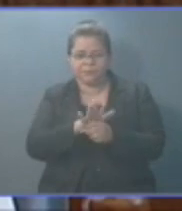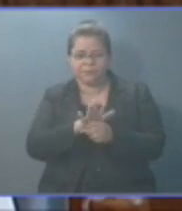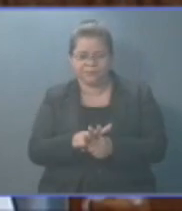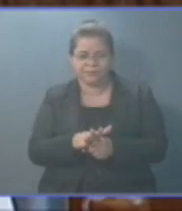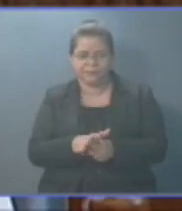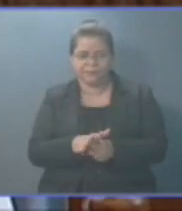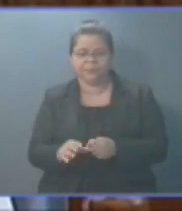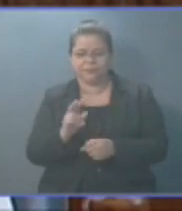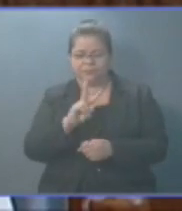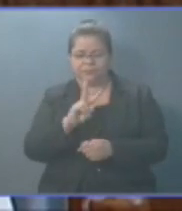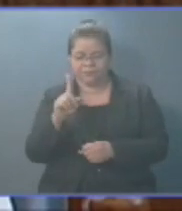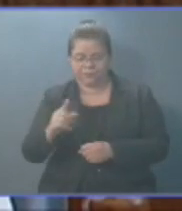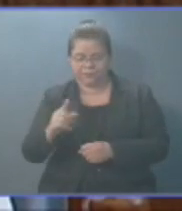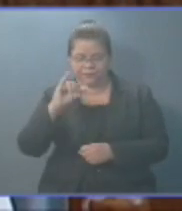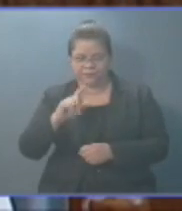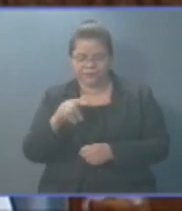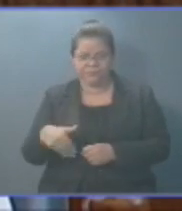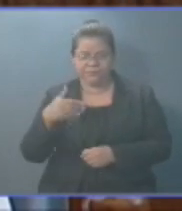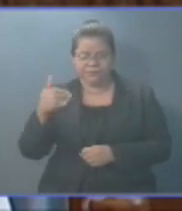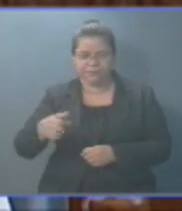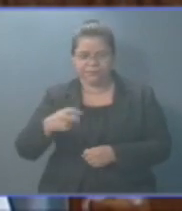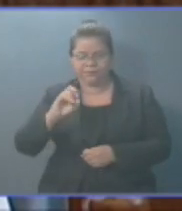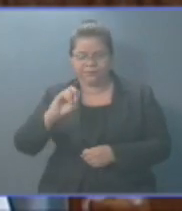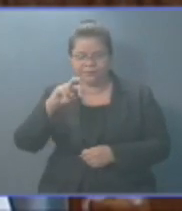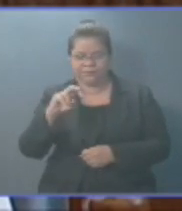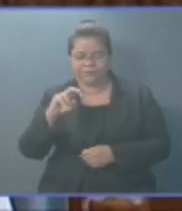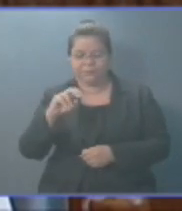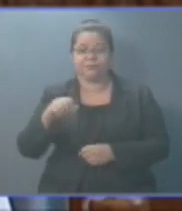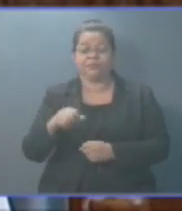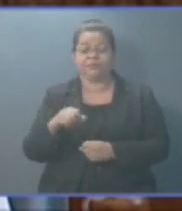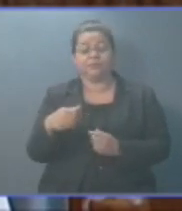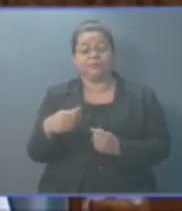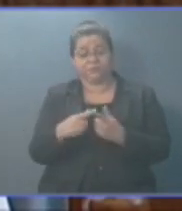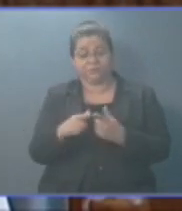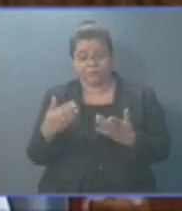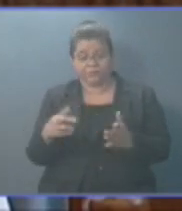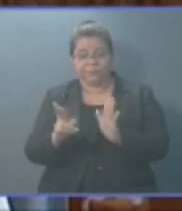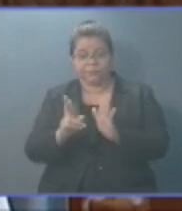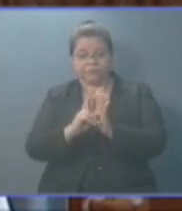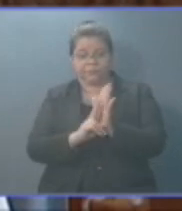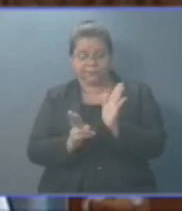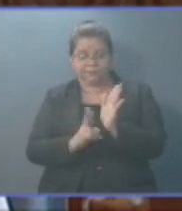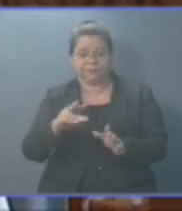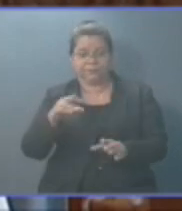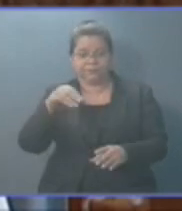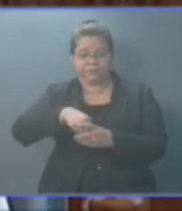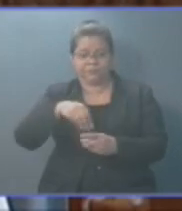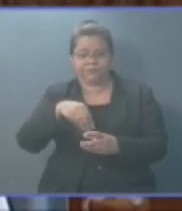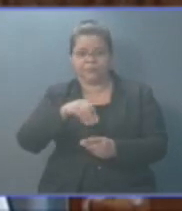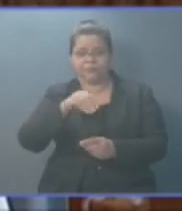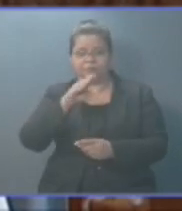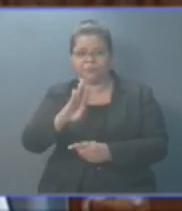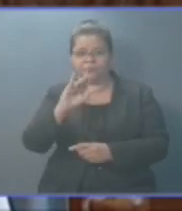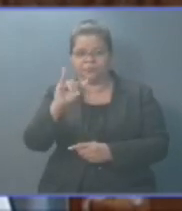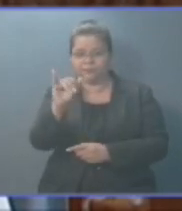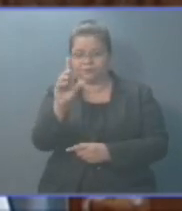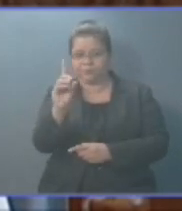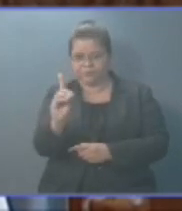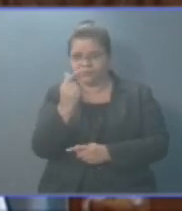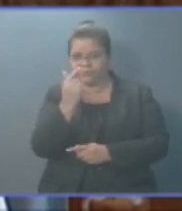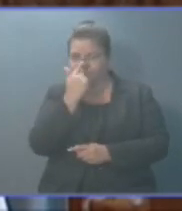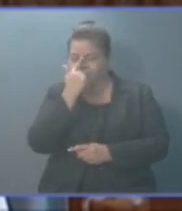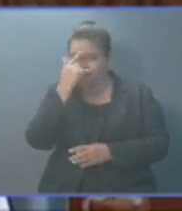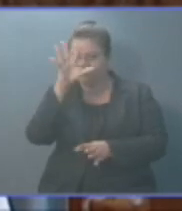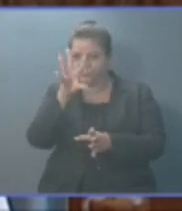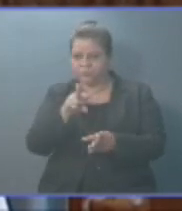suscrito el 21 de julio de 2020 por el Ministro de Hacienda y por el representante del Banco Interamericano de Desarrollo, BID, por un